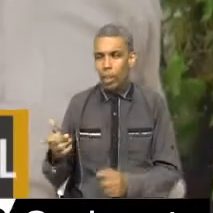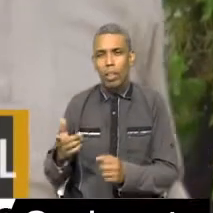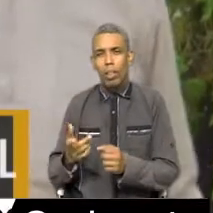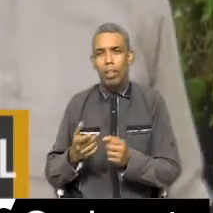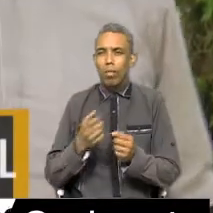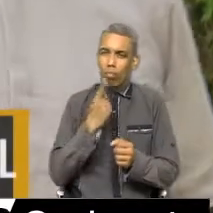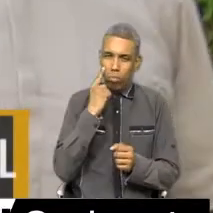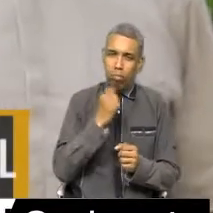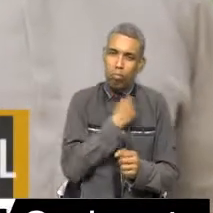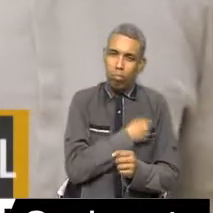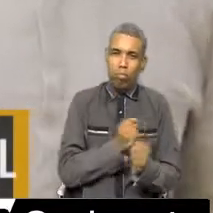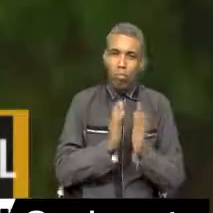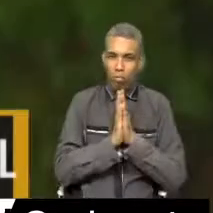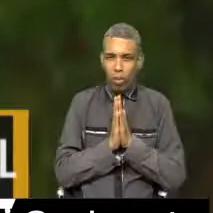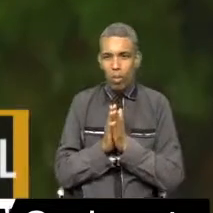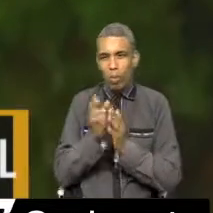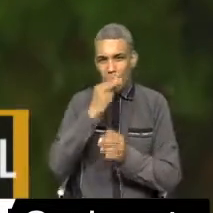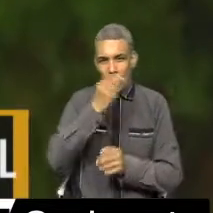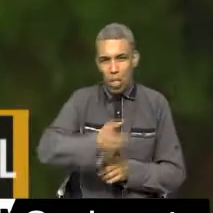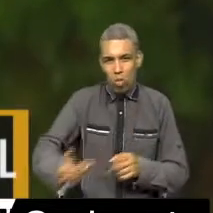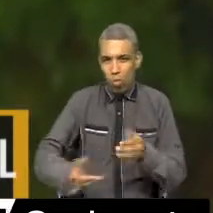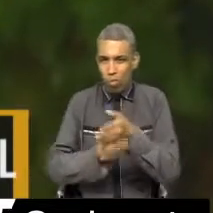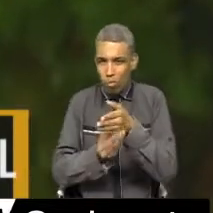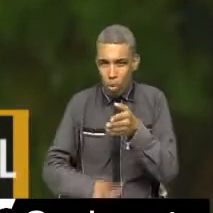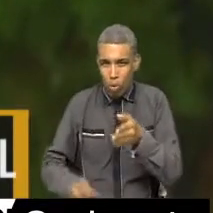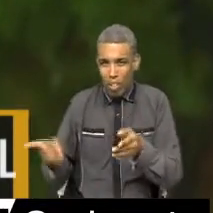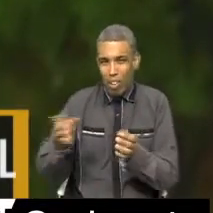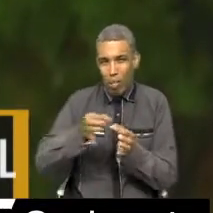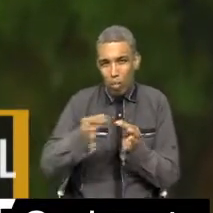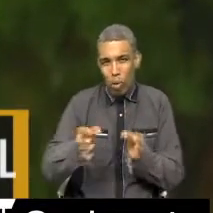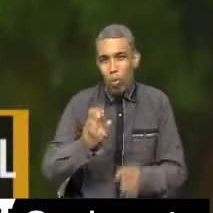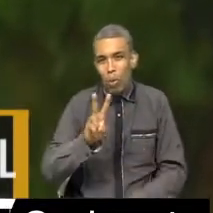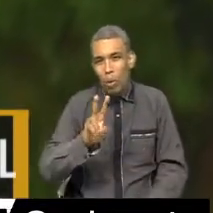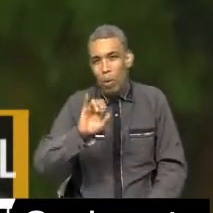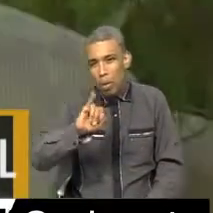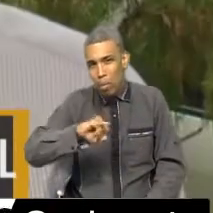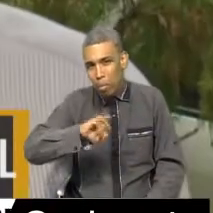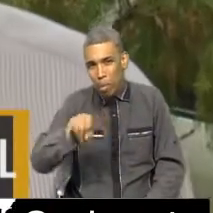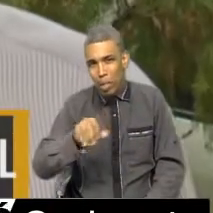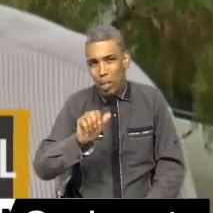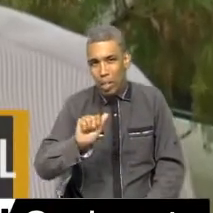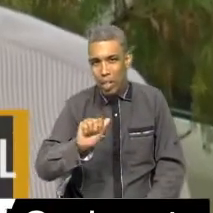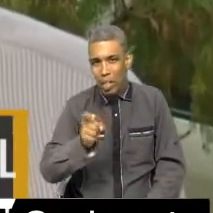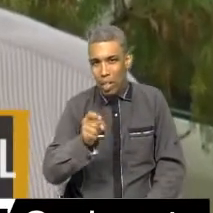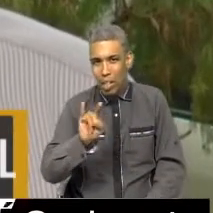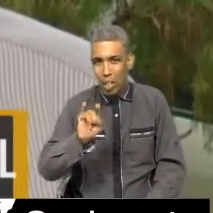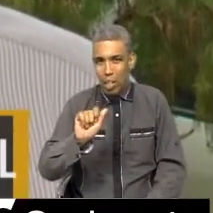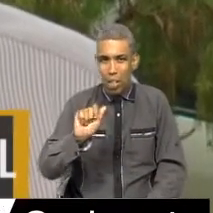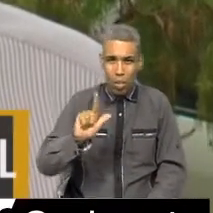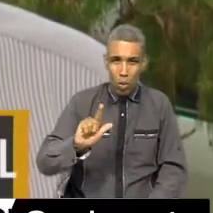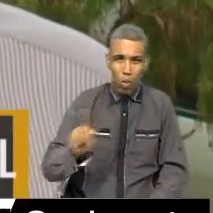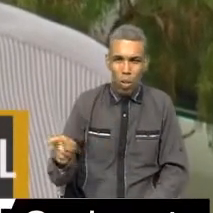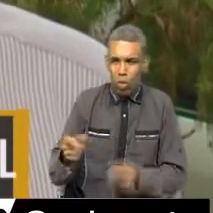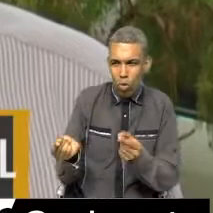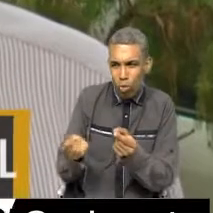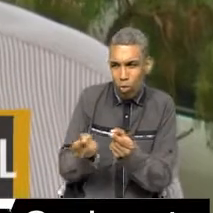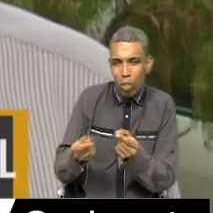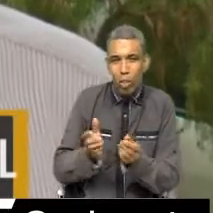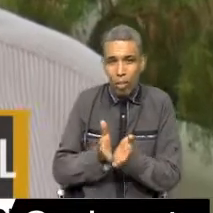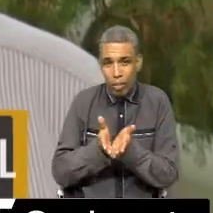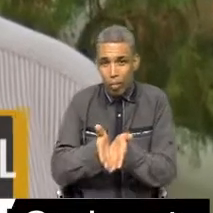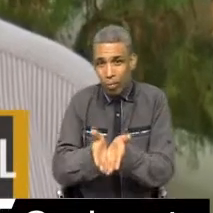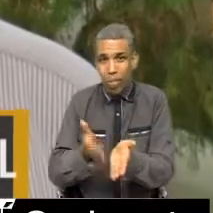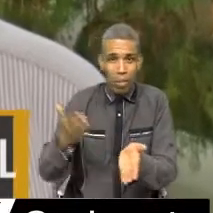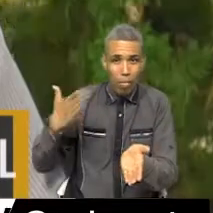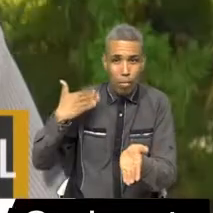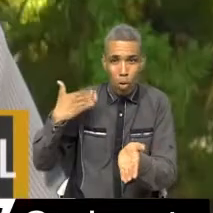de los Milagros en Barranca Bermeja, pero que tiene a efecto especial por la comunidad de Bijagual, sector rural de Puerto Wilches, Santander, comunidad de la que dice